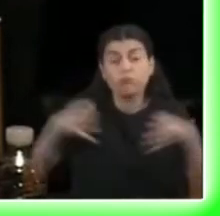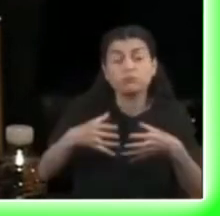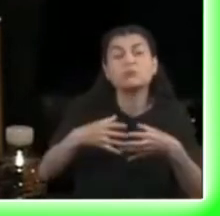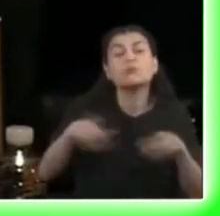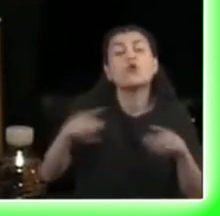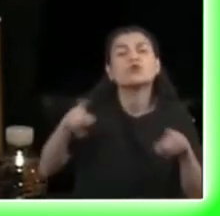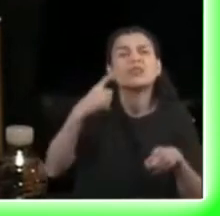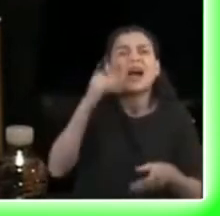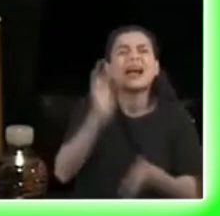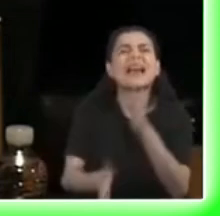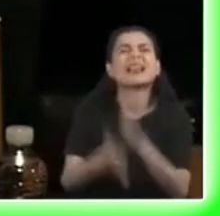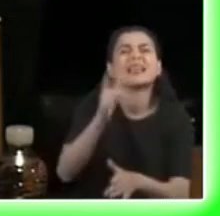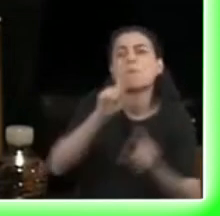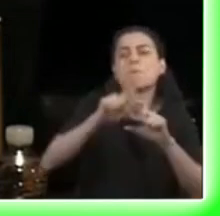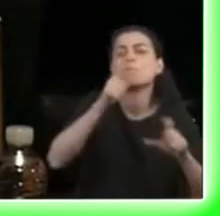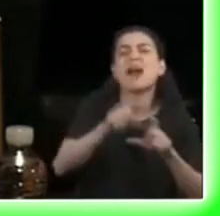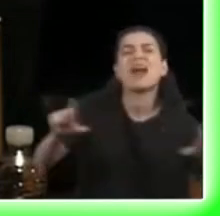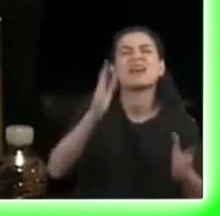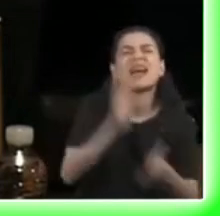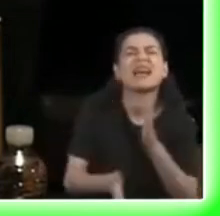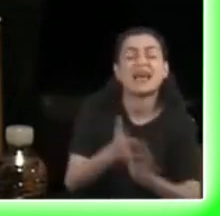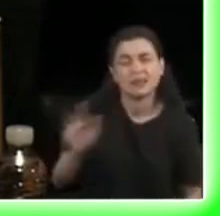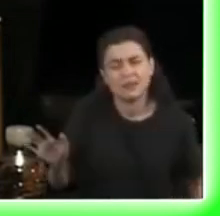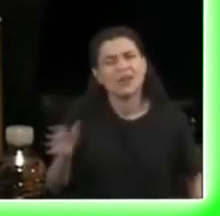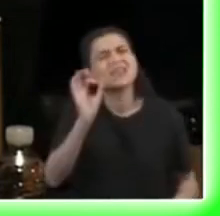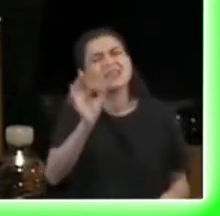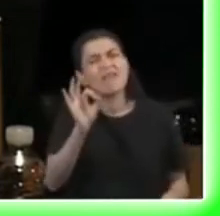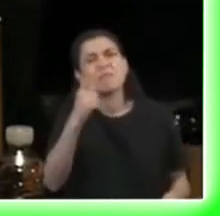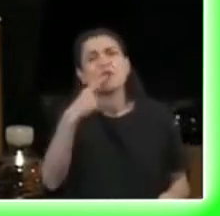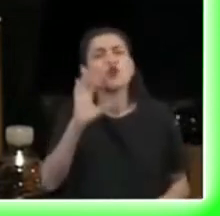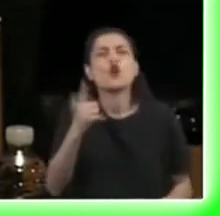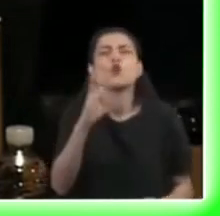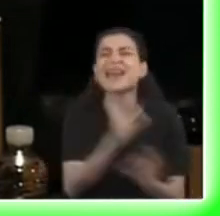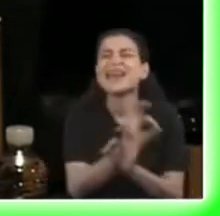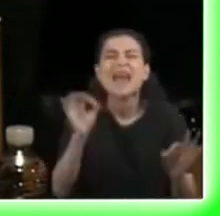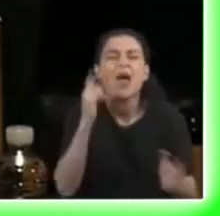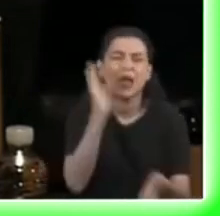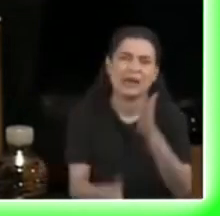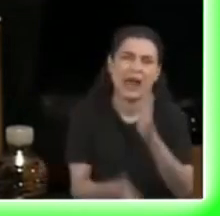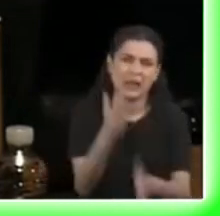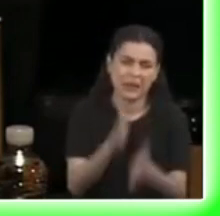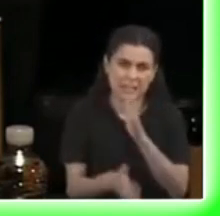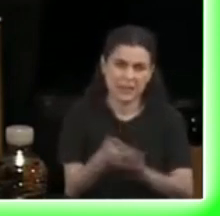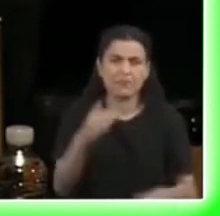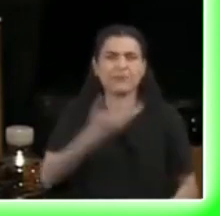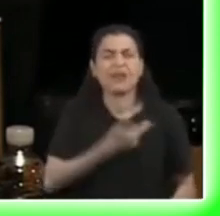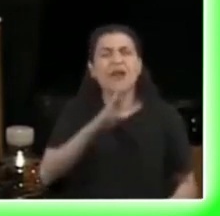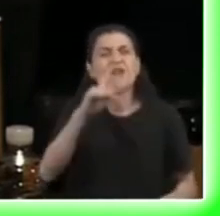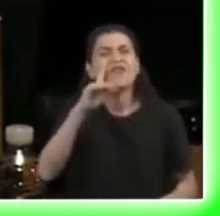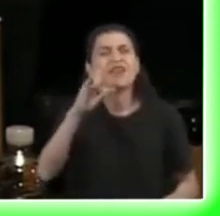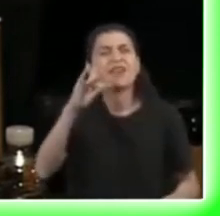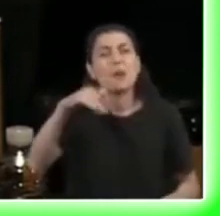aprendimos de Milton Friedman, no hay tal cosa como un almuerzo gratis. Esa frase, además de Milton Friedman,